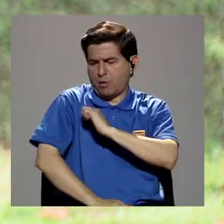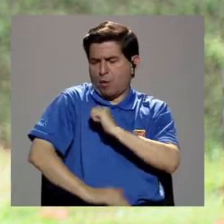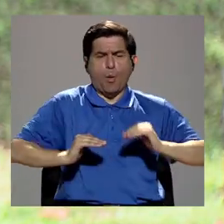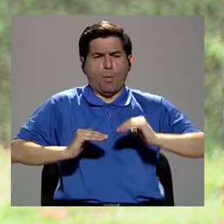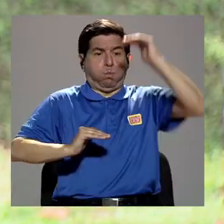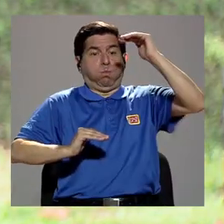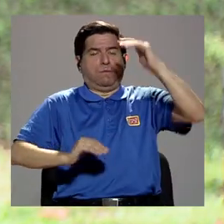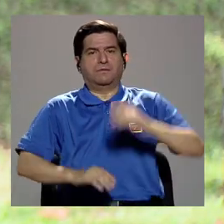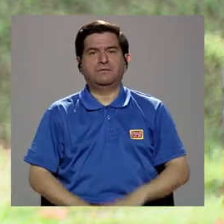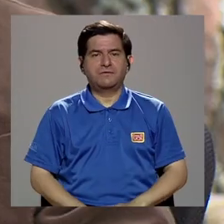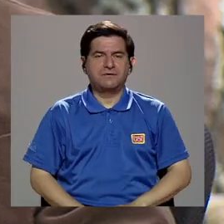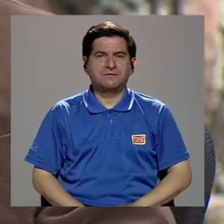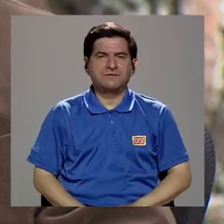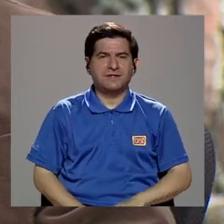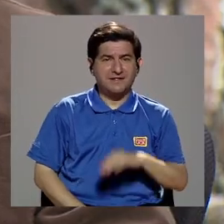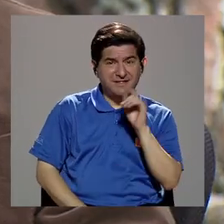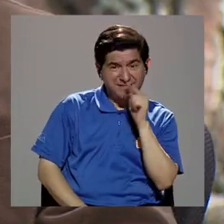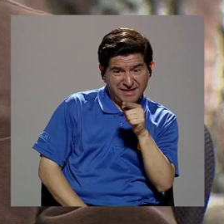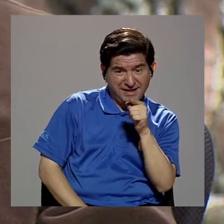son hipertensos.